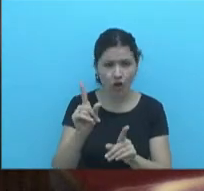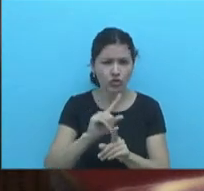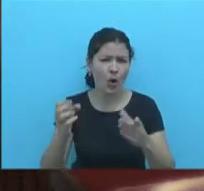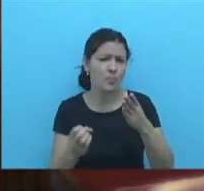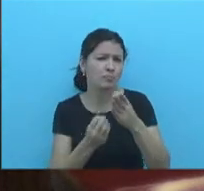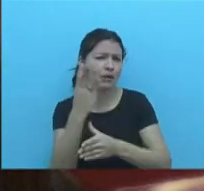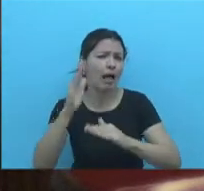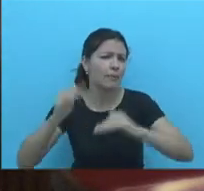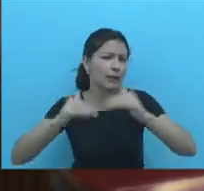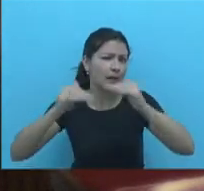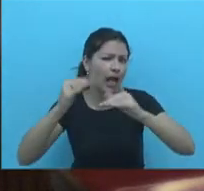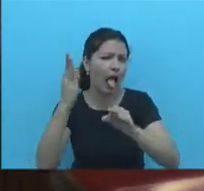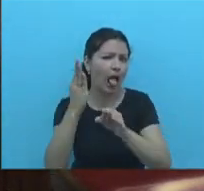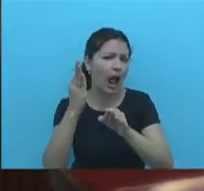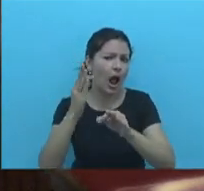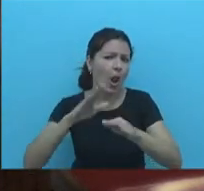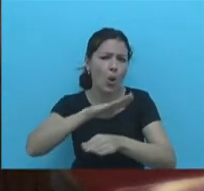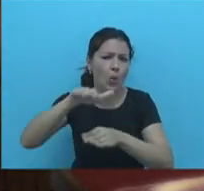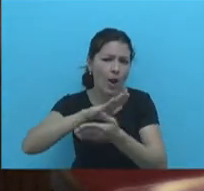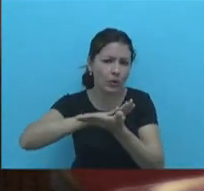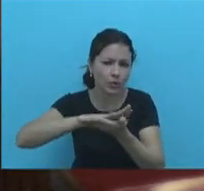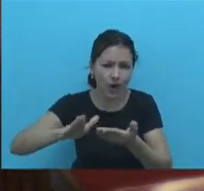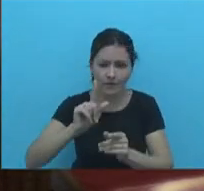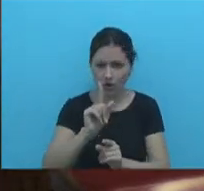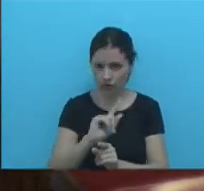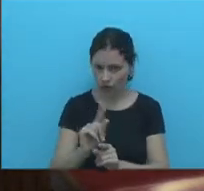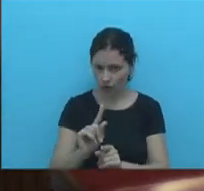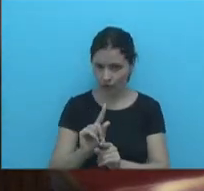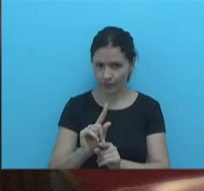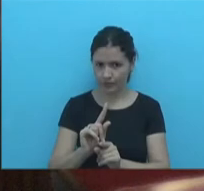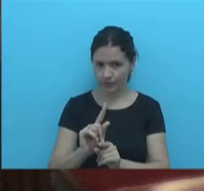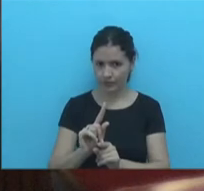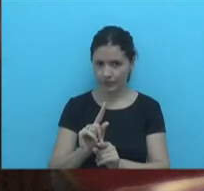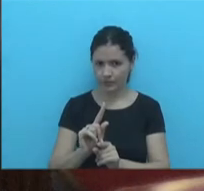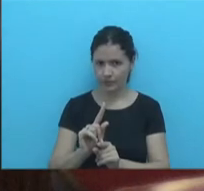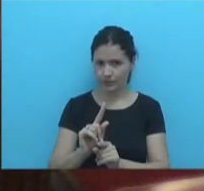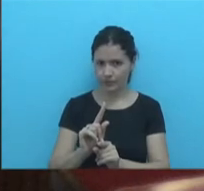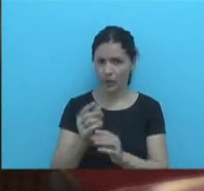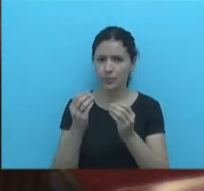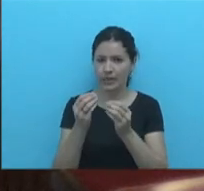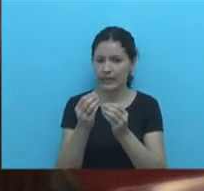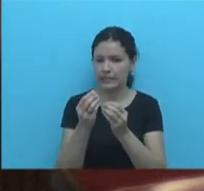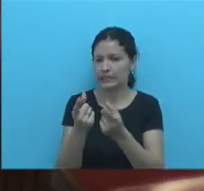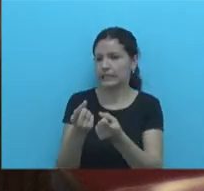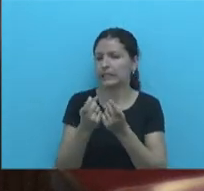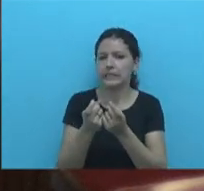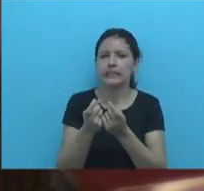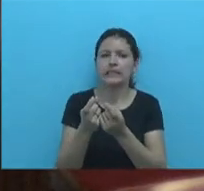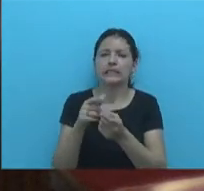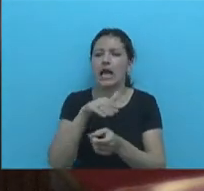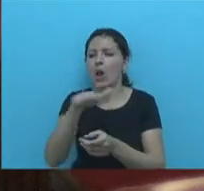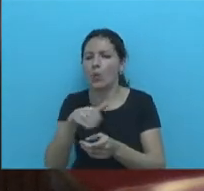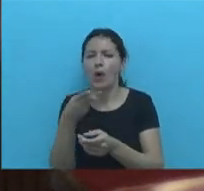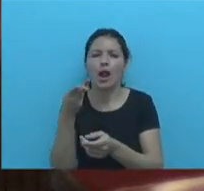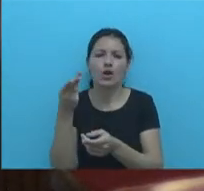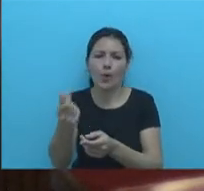armar y otros lugares que requieren conseguir nuevas maquinarias, conseguir